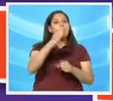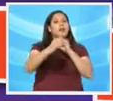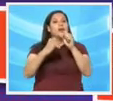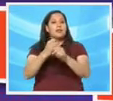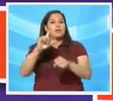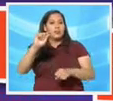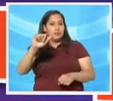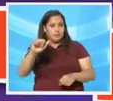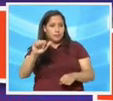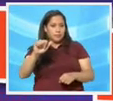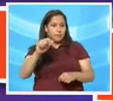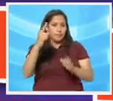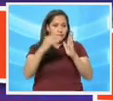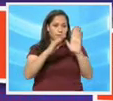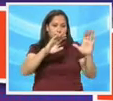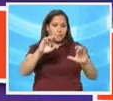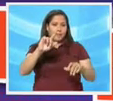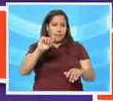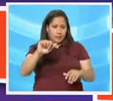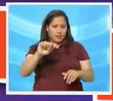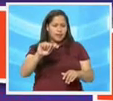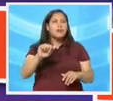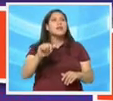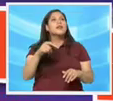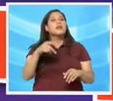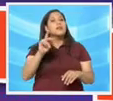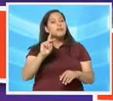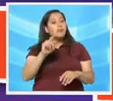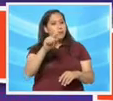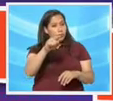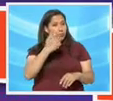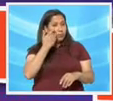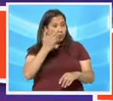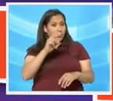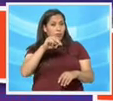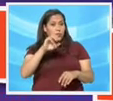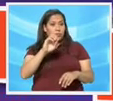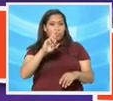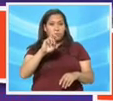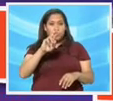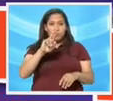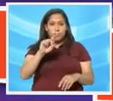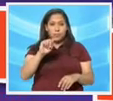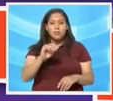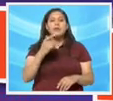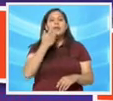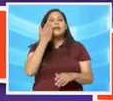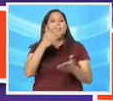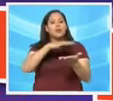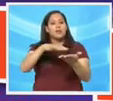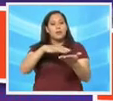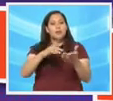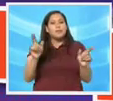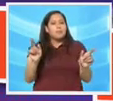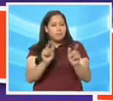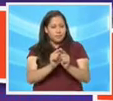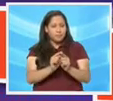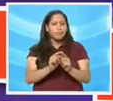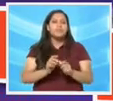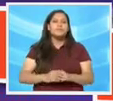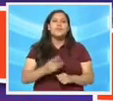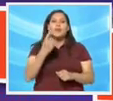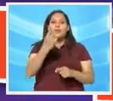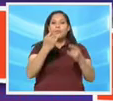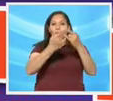76, 1976. Ajá. Y si se te antoja, Norberto, Sí, me por gustaría favor. leerles un fragmentito Adelante. de Del un